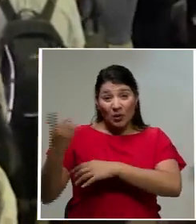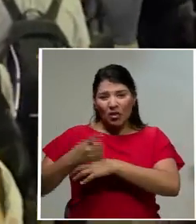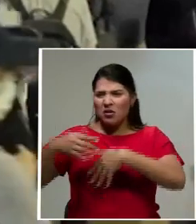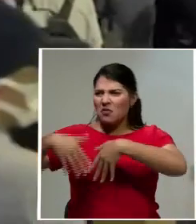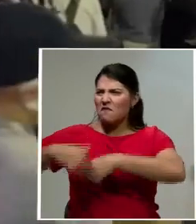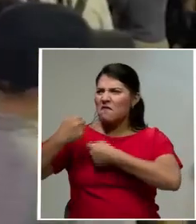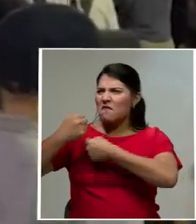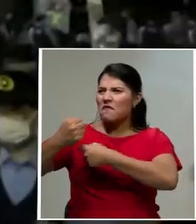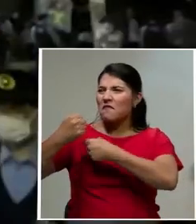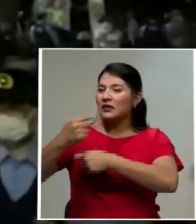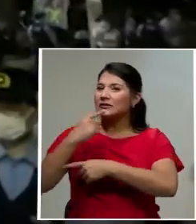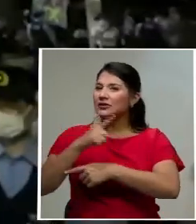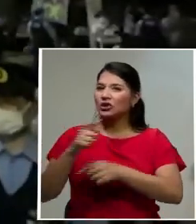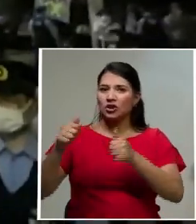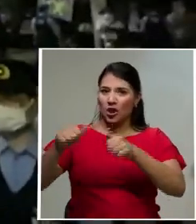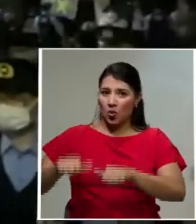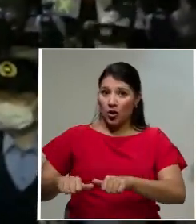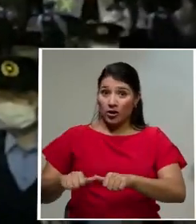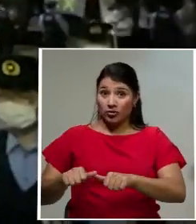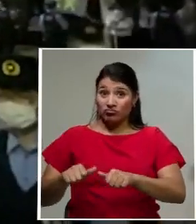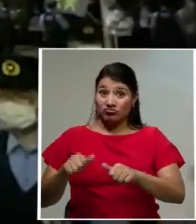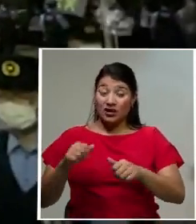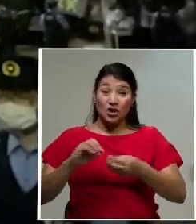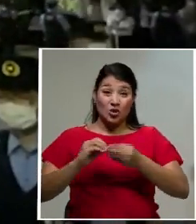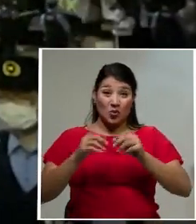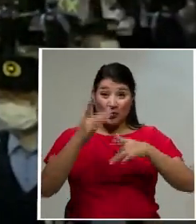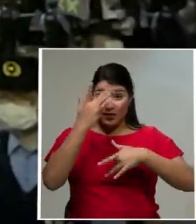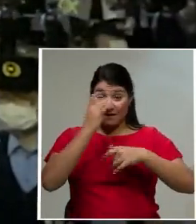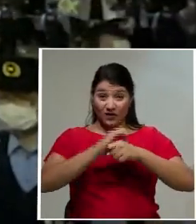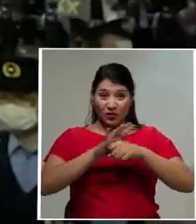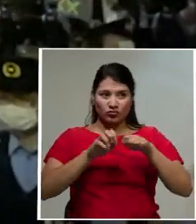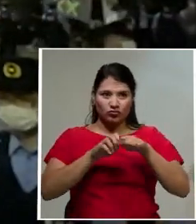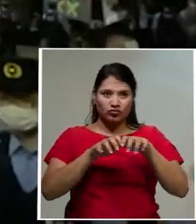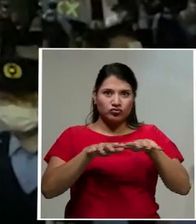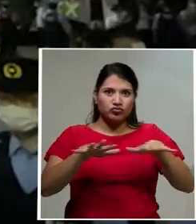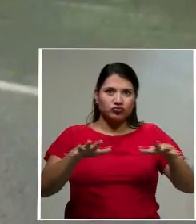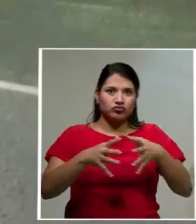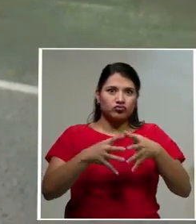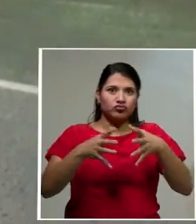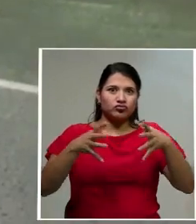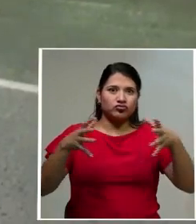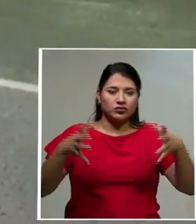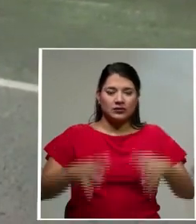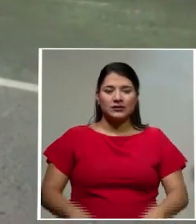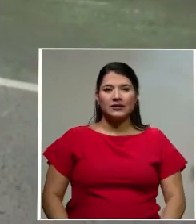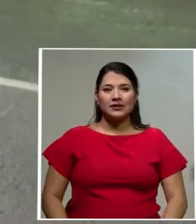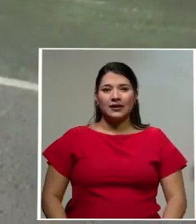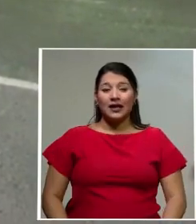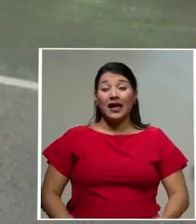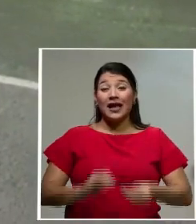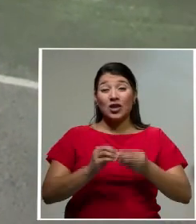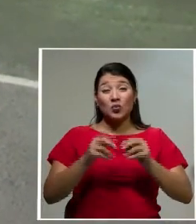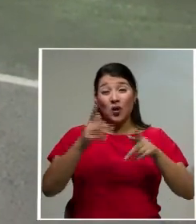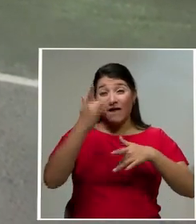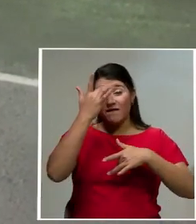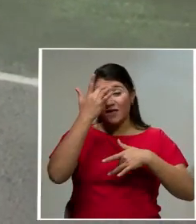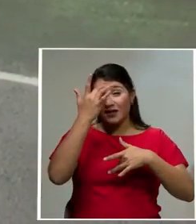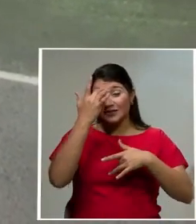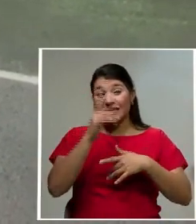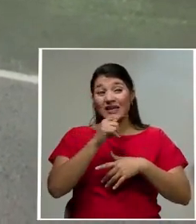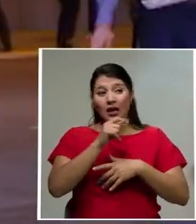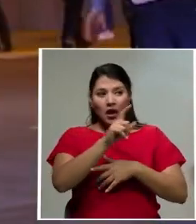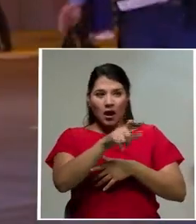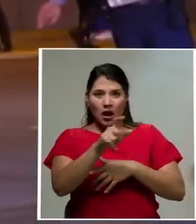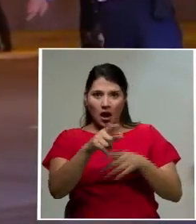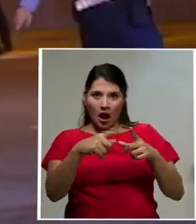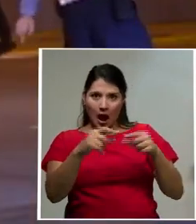de coronavirus aumentaron en todo el país, alcanzando niveles inéditos. Los contagios fueron sobre todo entre residentes en